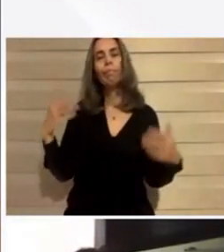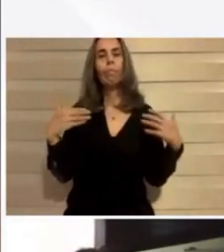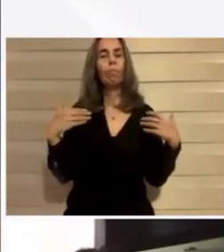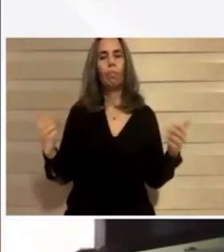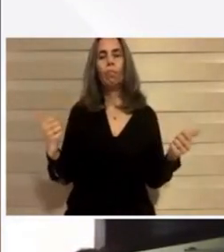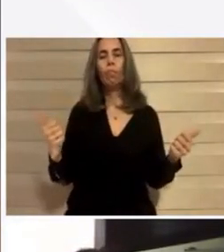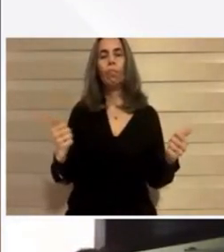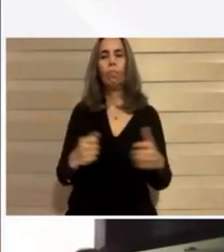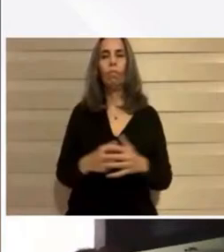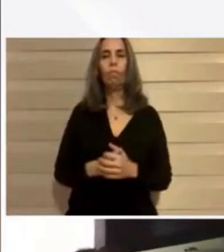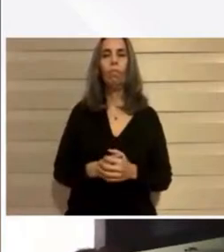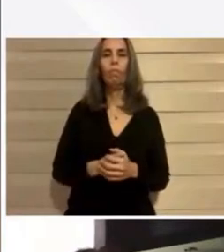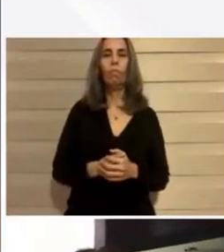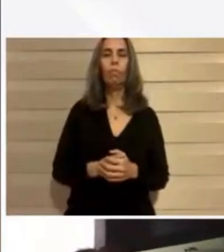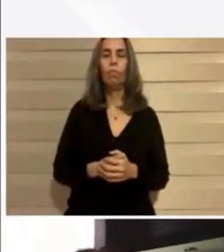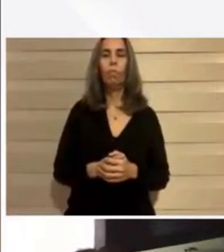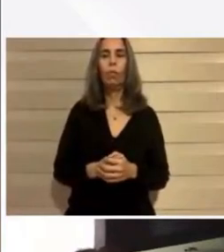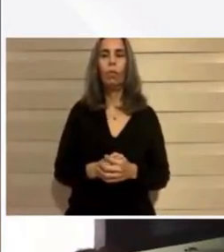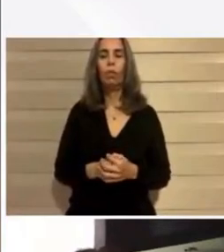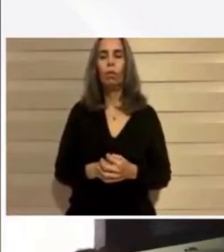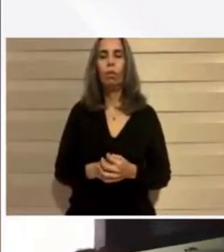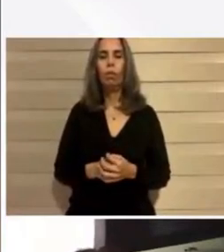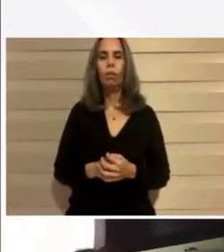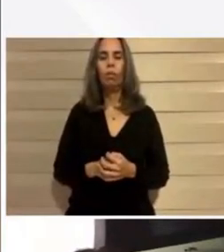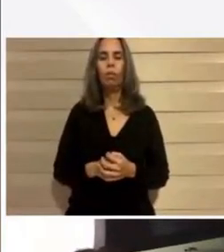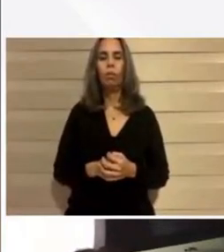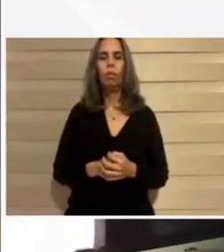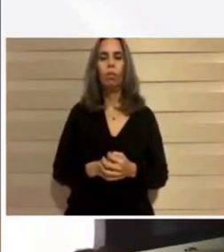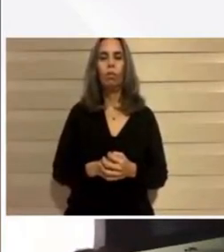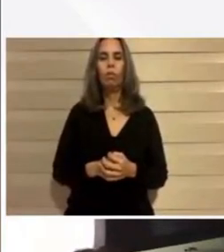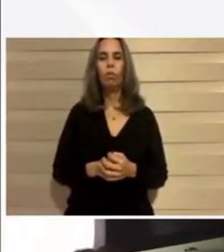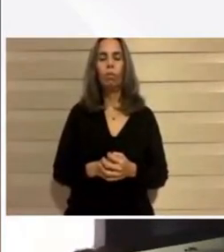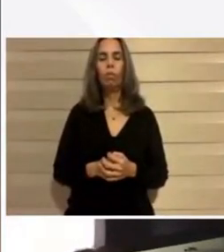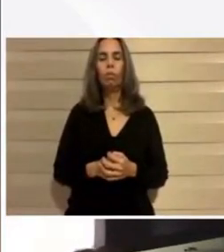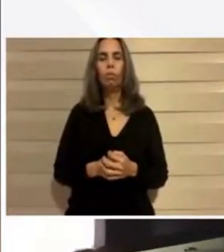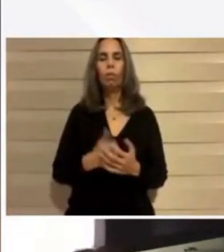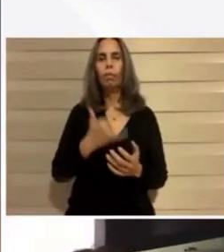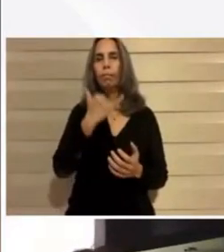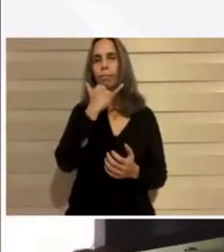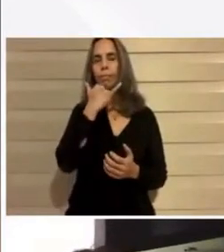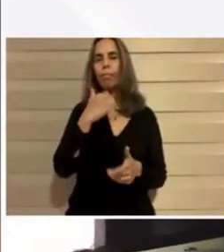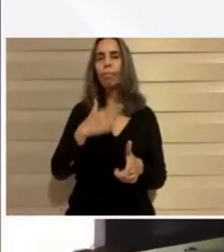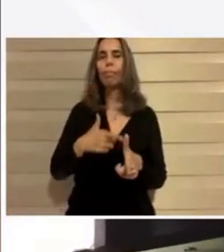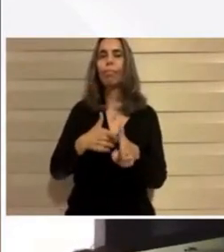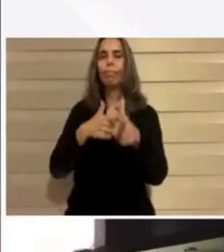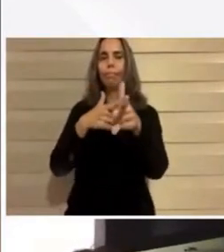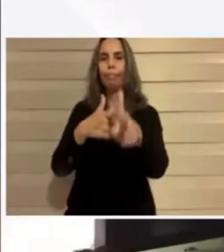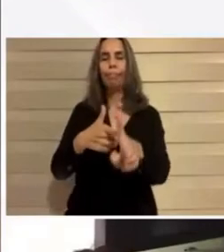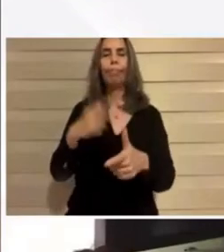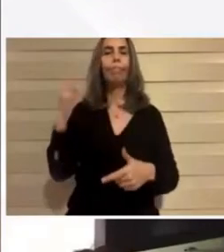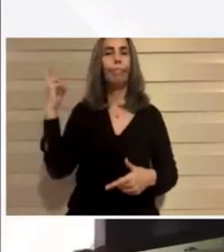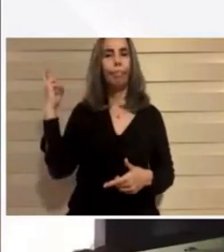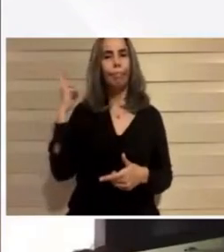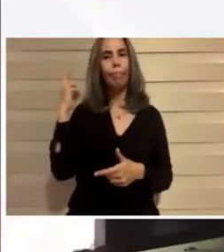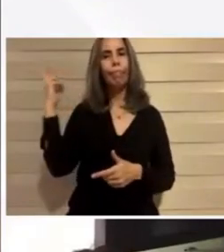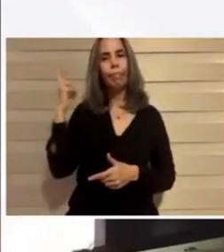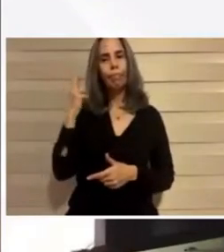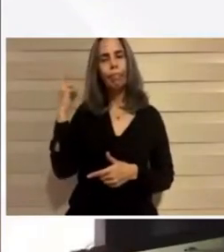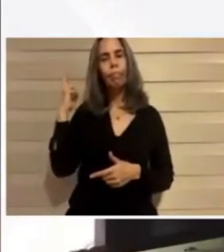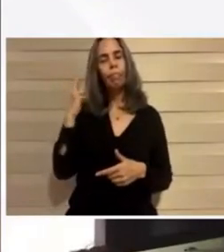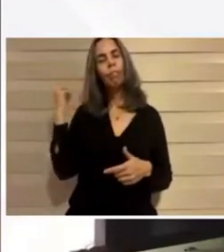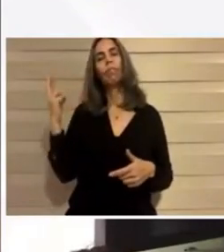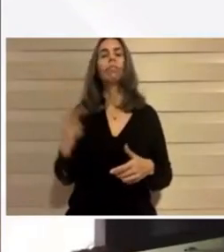ajedrez. El ajedrez es un juego entre dos personas. Cada una dispone de 16 piezas móviles que se colocan sobre un tablero dividido